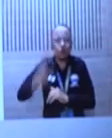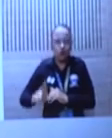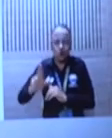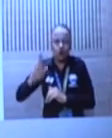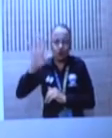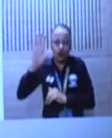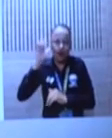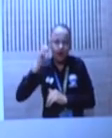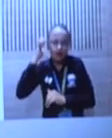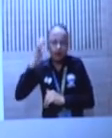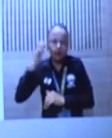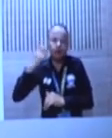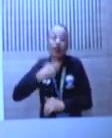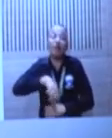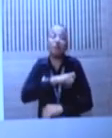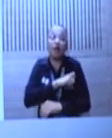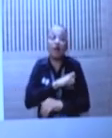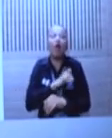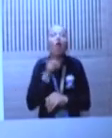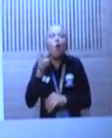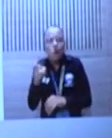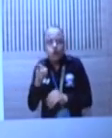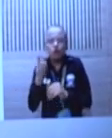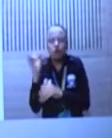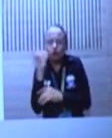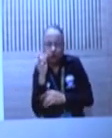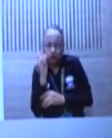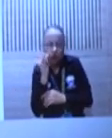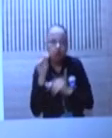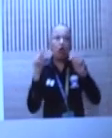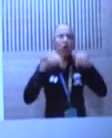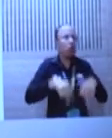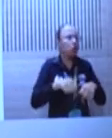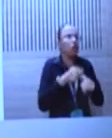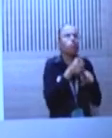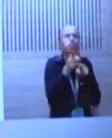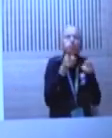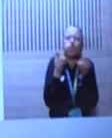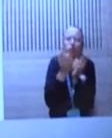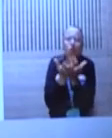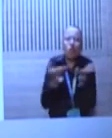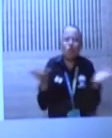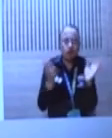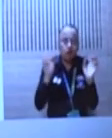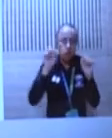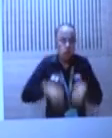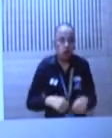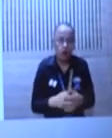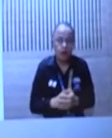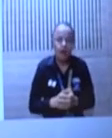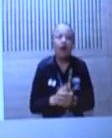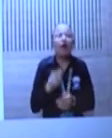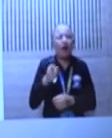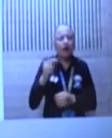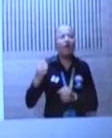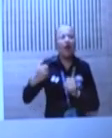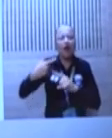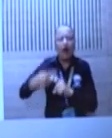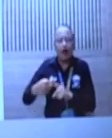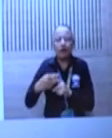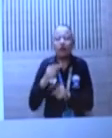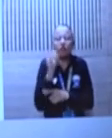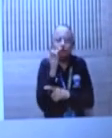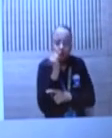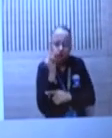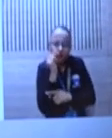genera un gran incentivo Barranquilla la tiene nosotros tuvimos aquí alguna serie que se filmó una pequeña parte el resto se lo llevaron para barranquilla